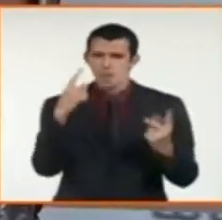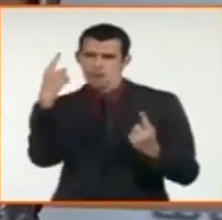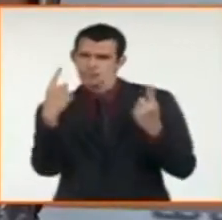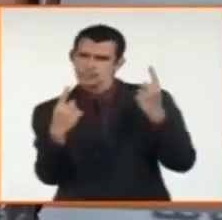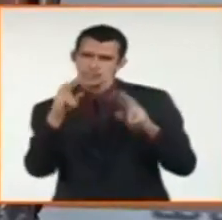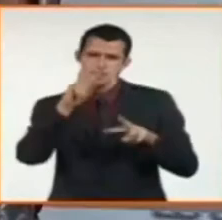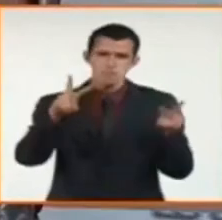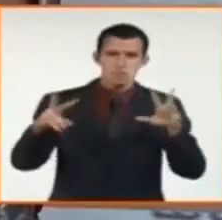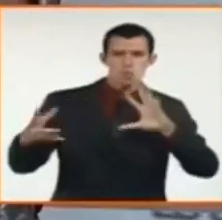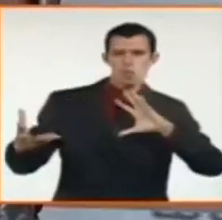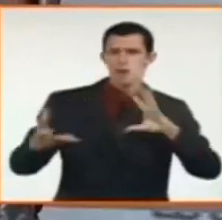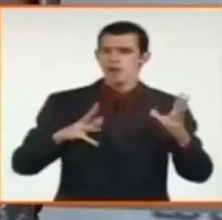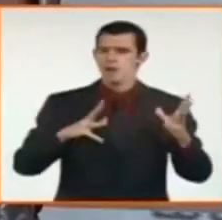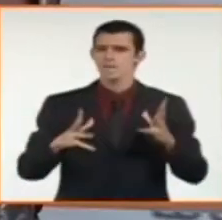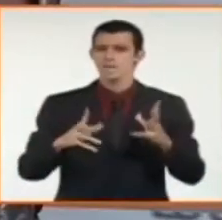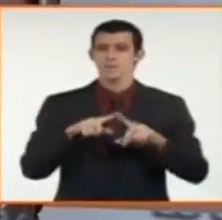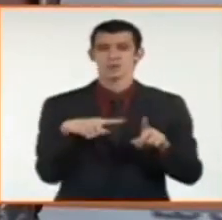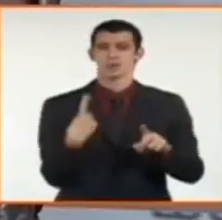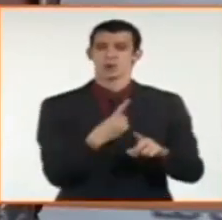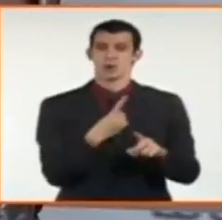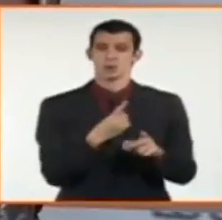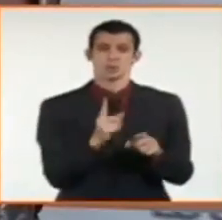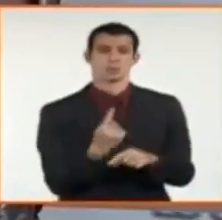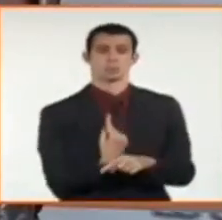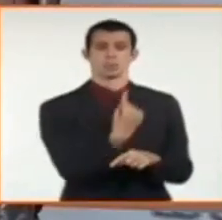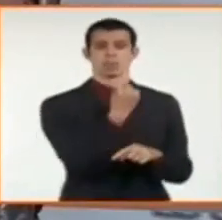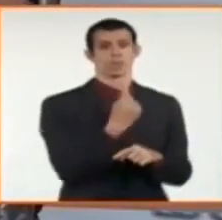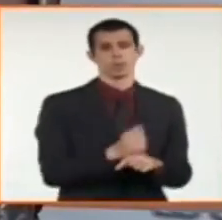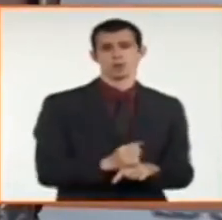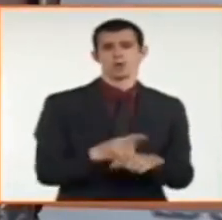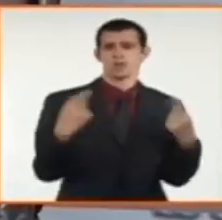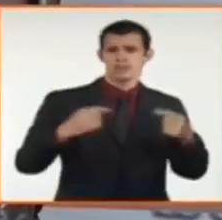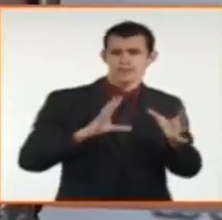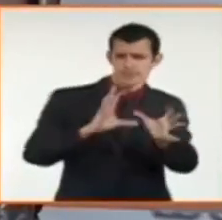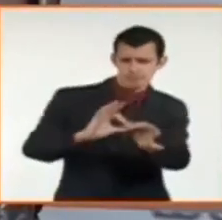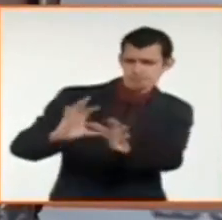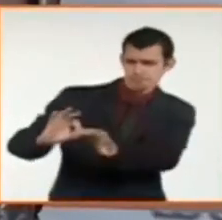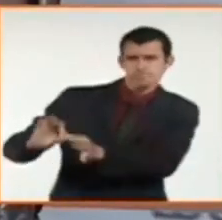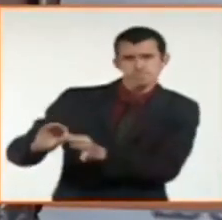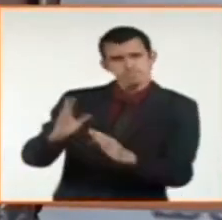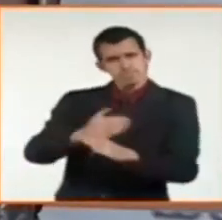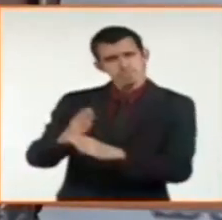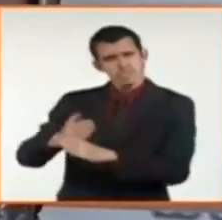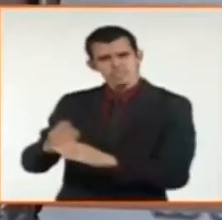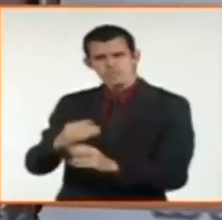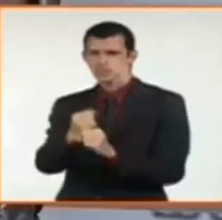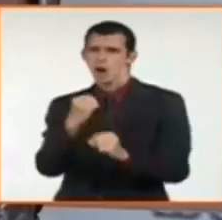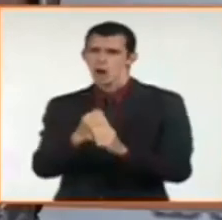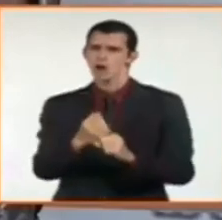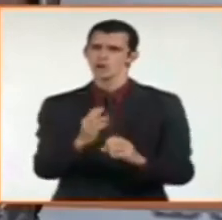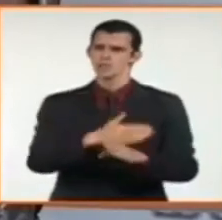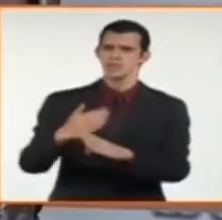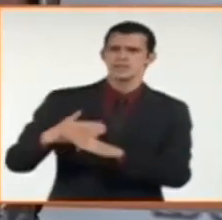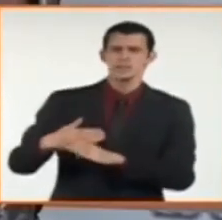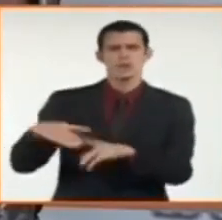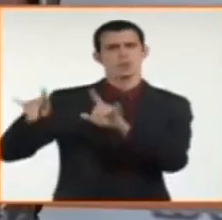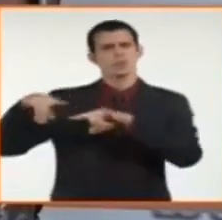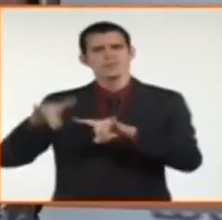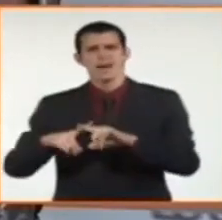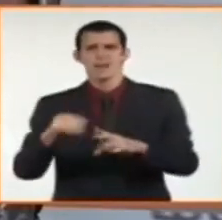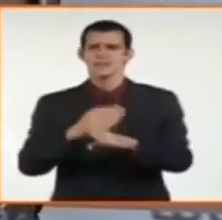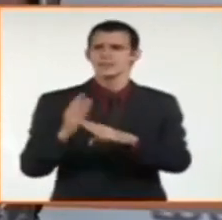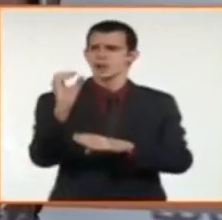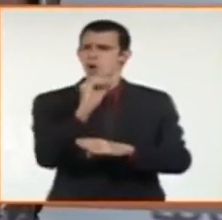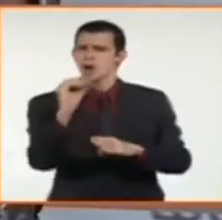depende de un de un trabajo colectivo depende de un ingenio colectivo del poder oír a los